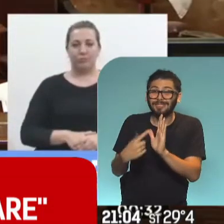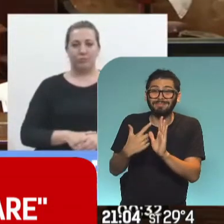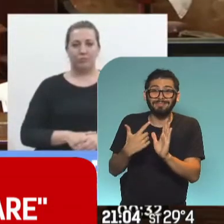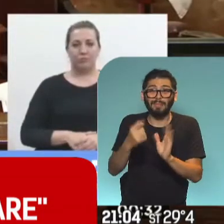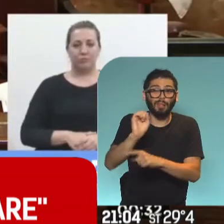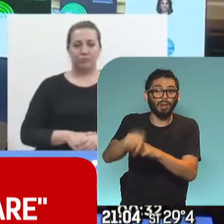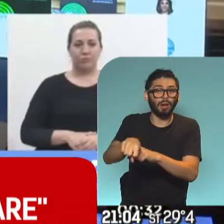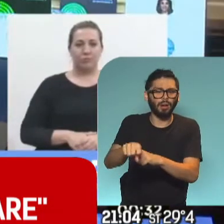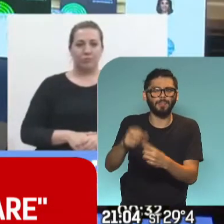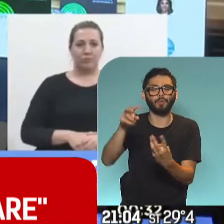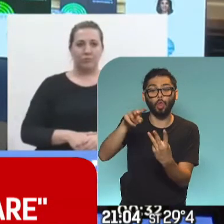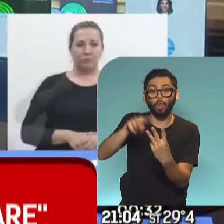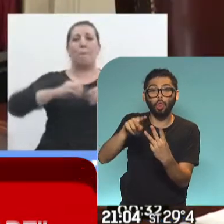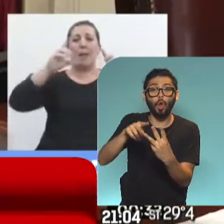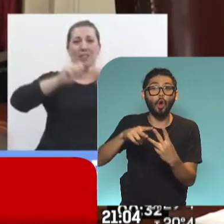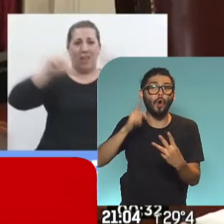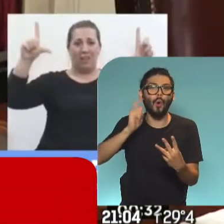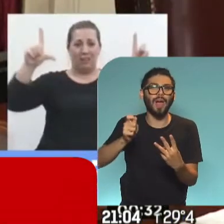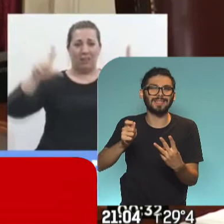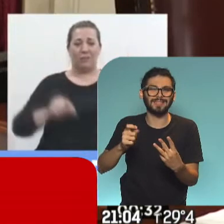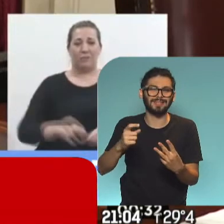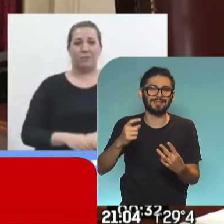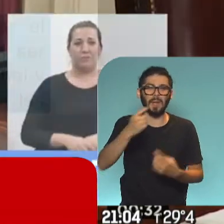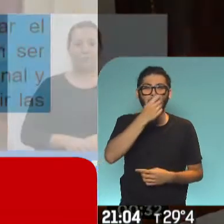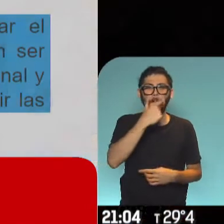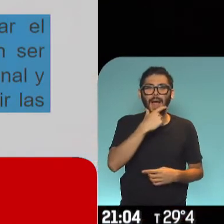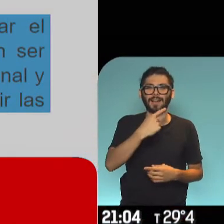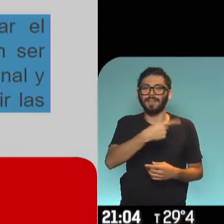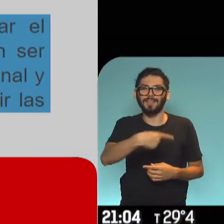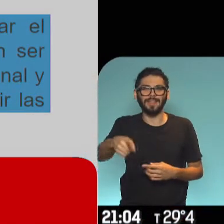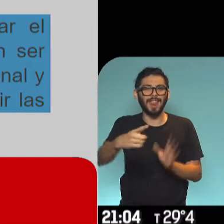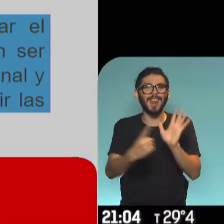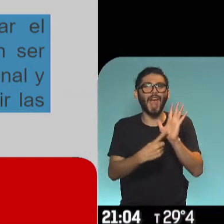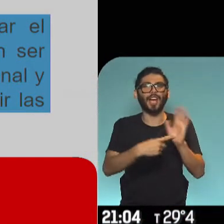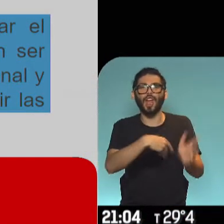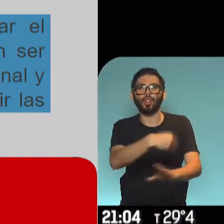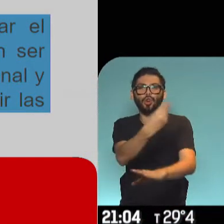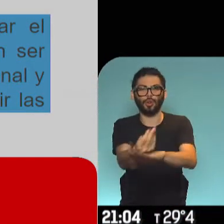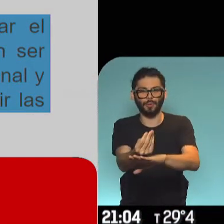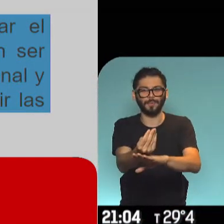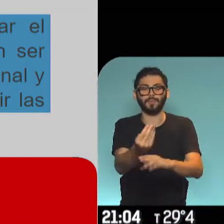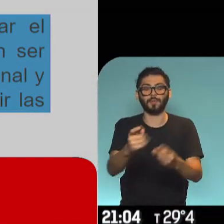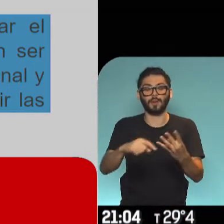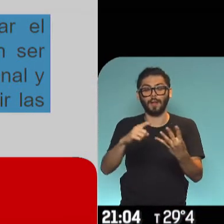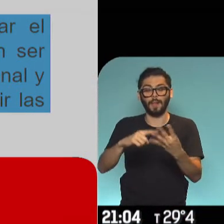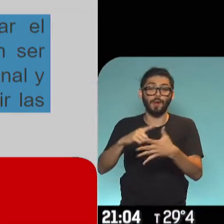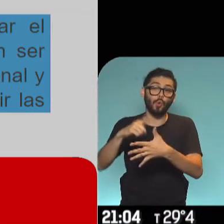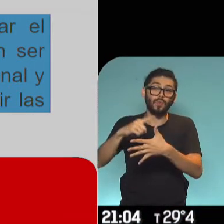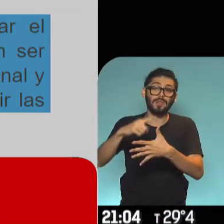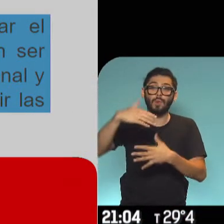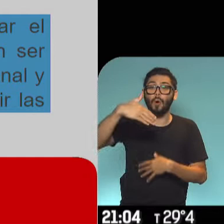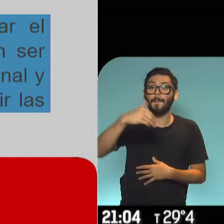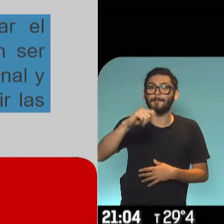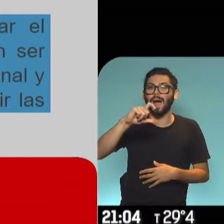son estos dos jueces que intenta poner Mauricio Macri por decreto. Después, respecto a Maqueda, el último que queda de los